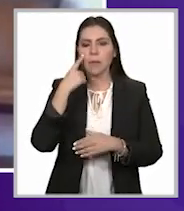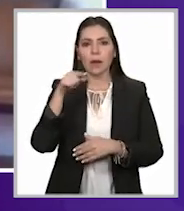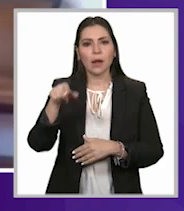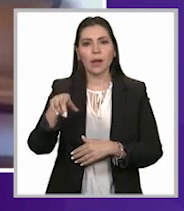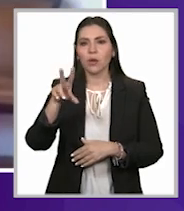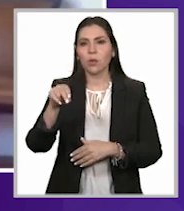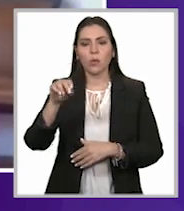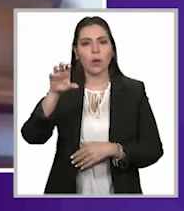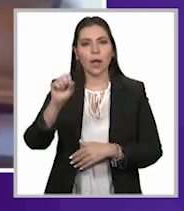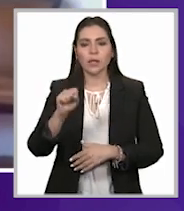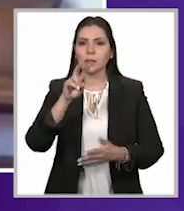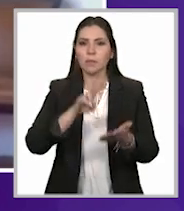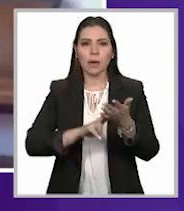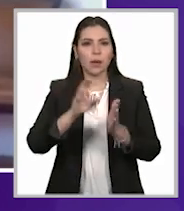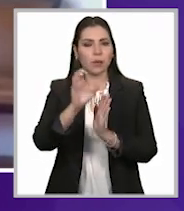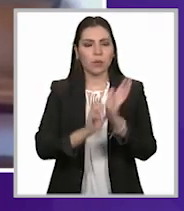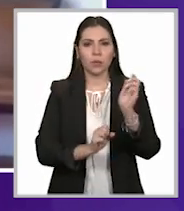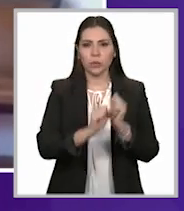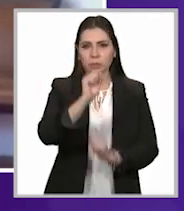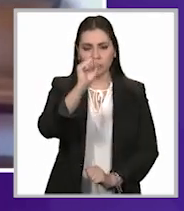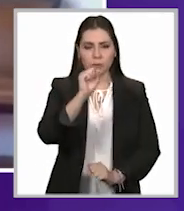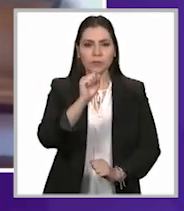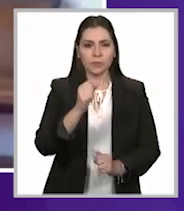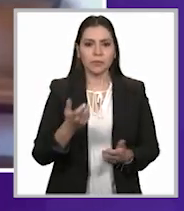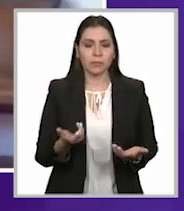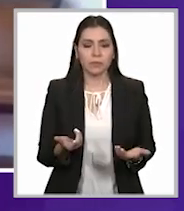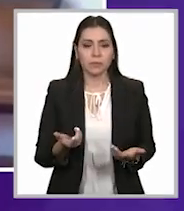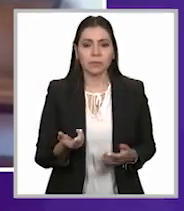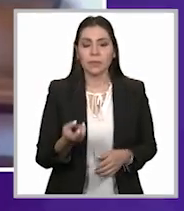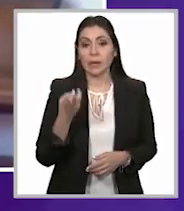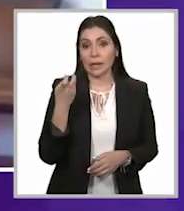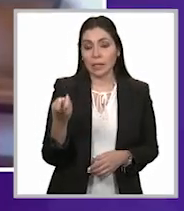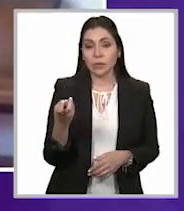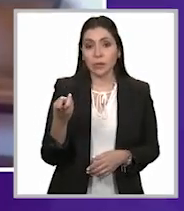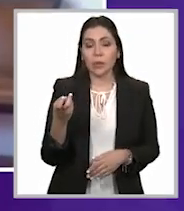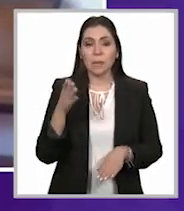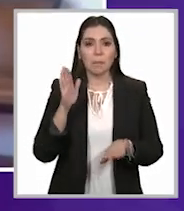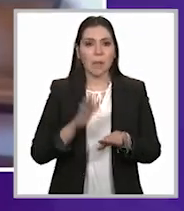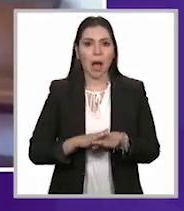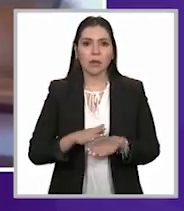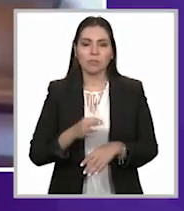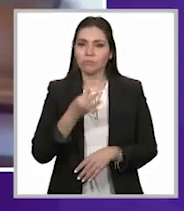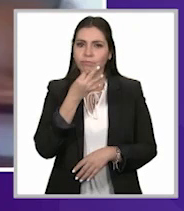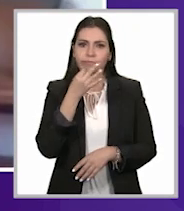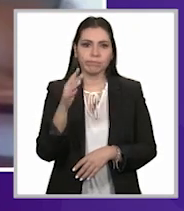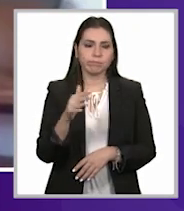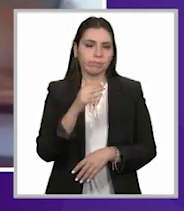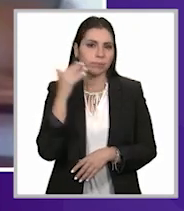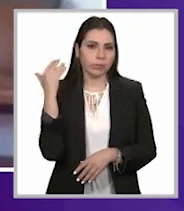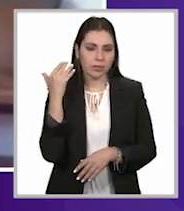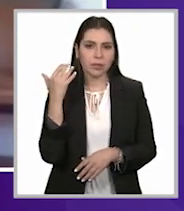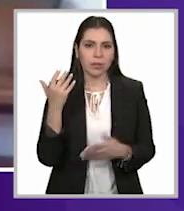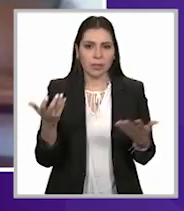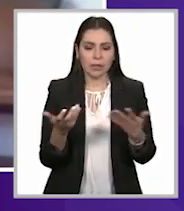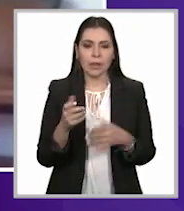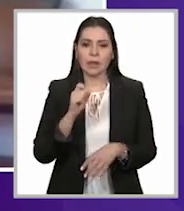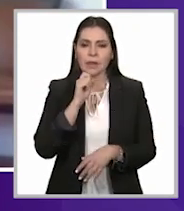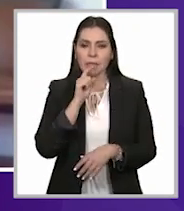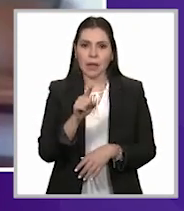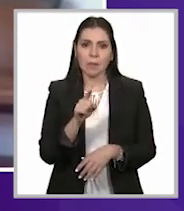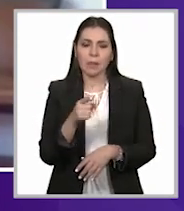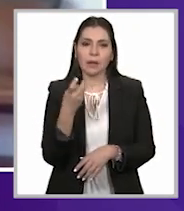declaratoria general de inconstitucionalidad. Entonces, digamos, esto es más ágil y esto tiene un